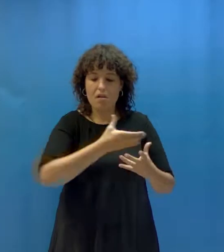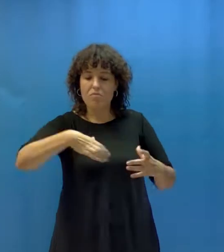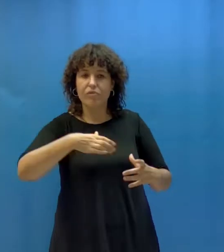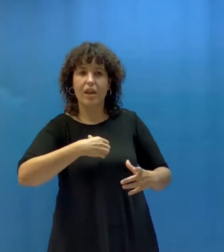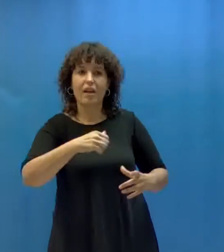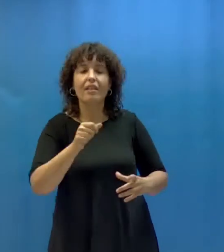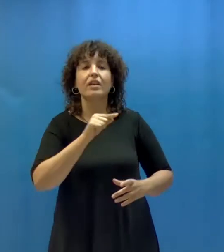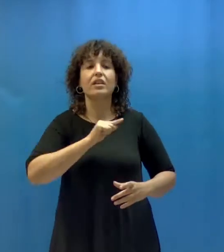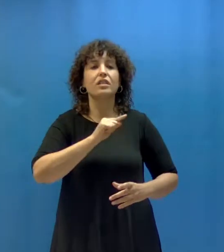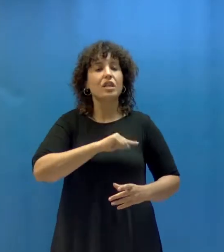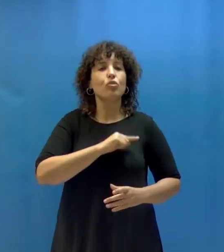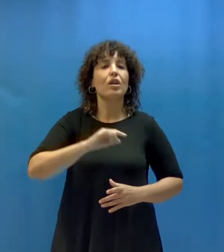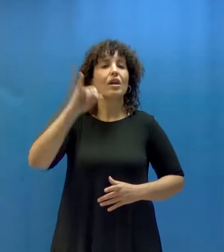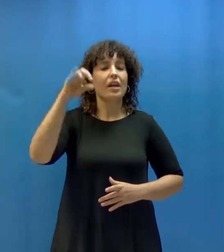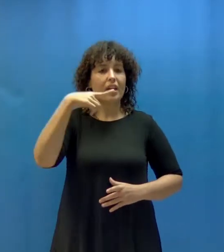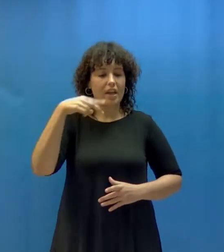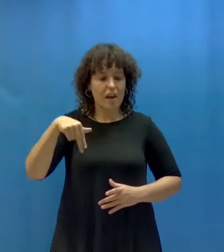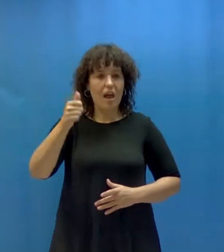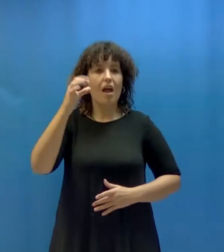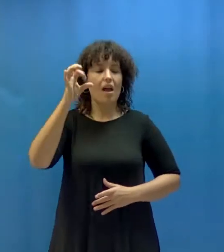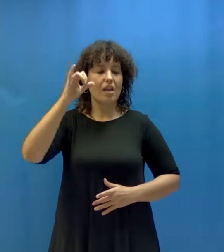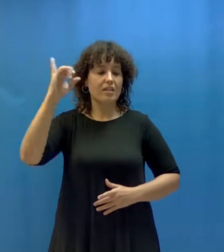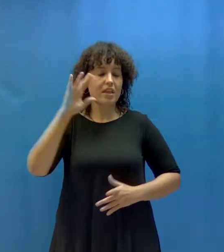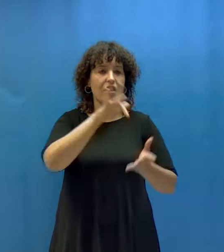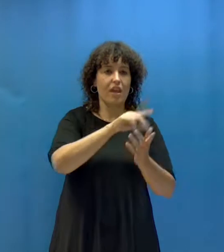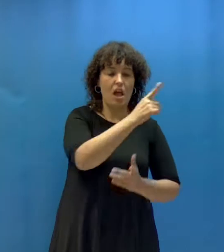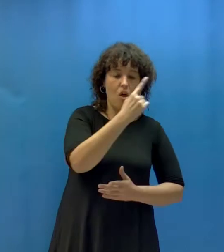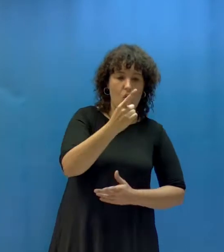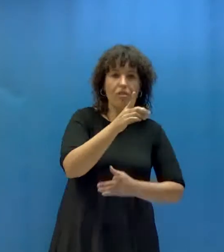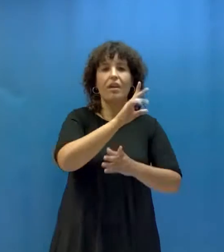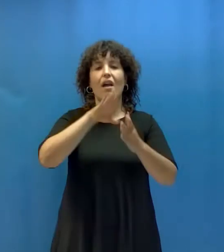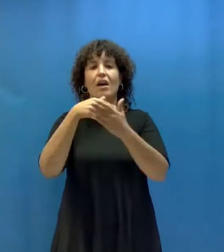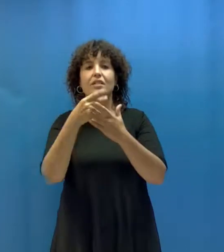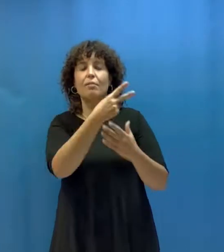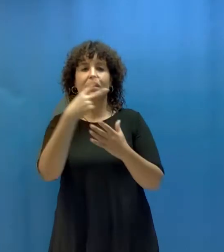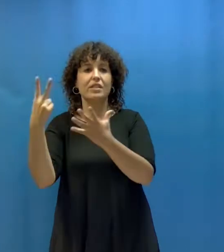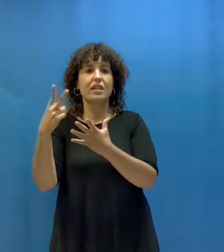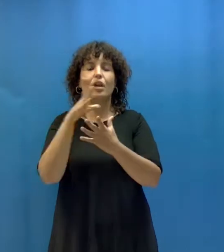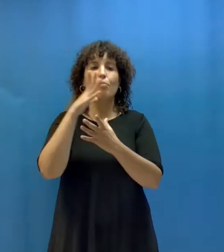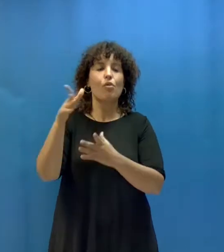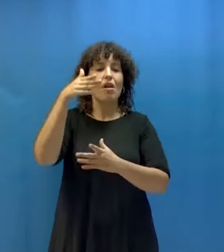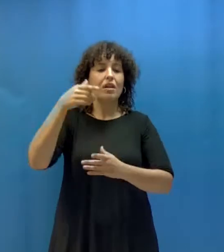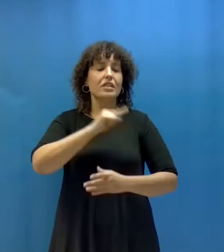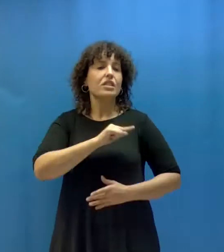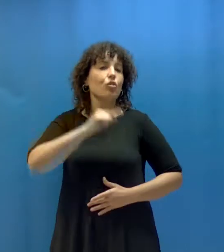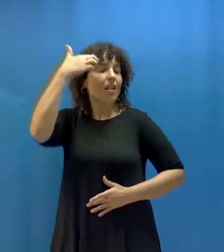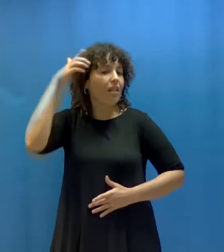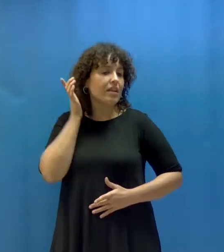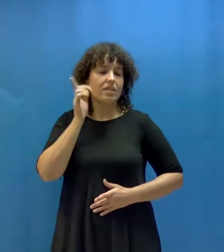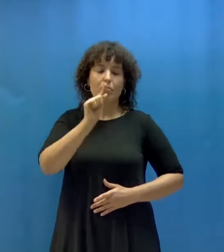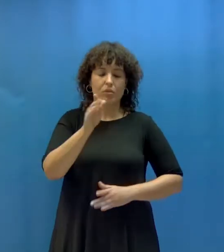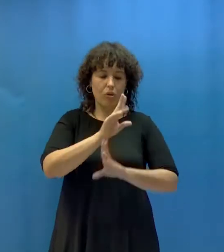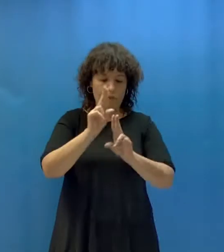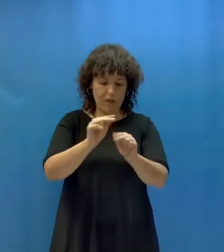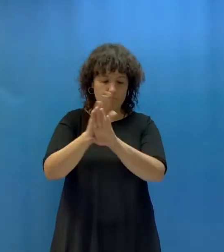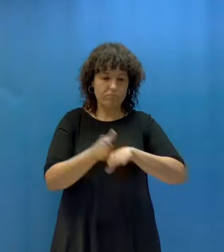Ignasi García, los días 11 al 27, por la señora vicealcaldesa. Eso es todo en este punto. Continuando con el